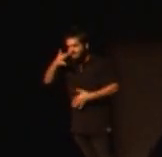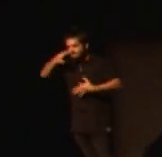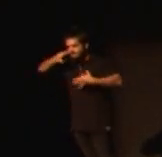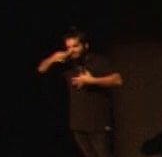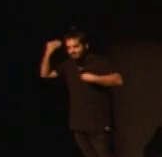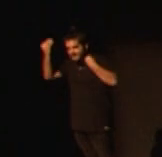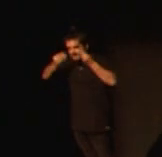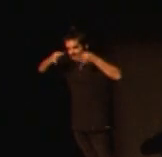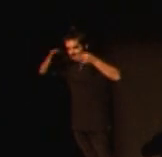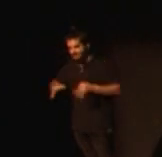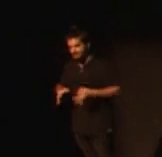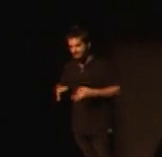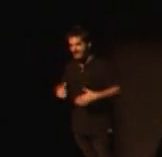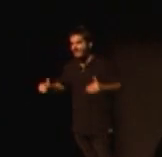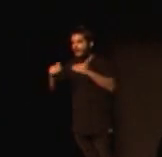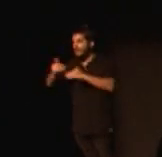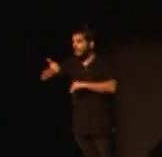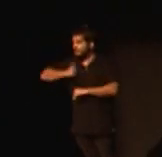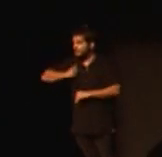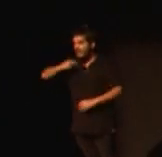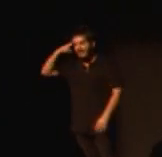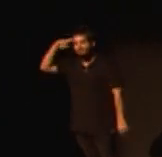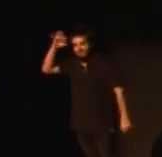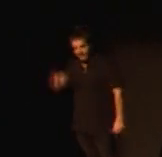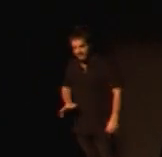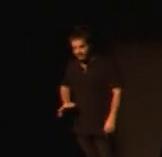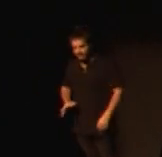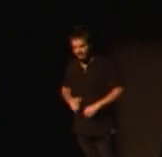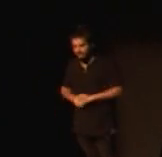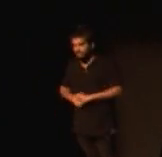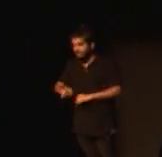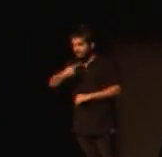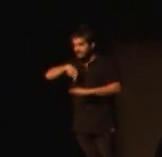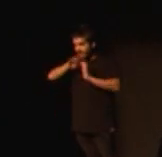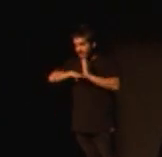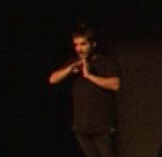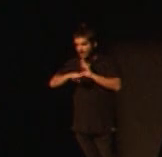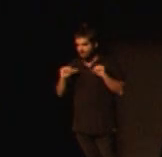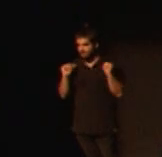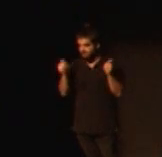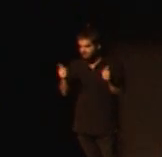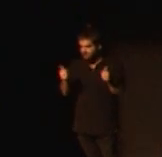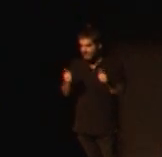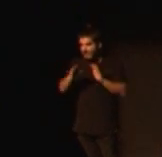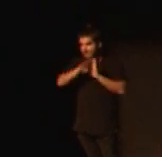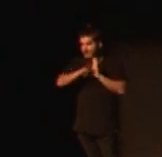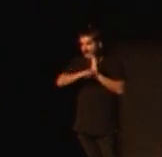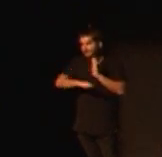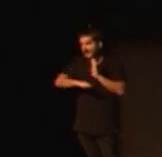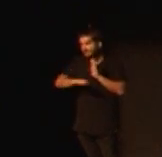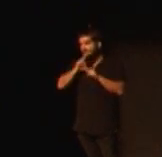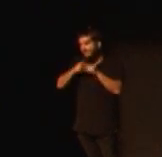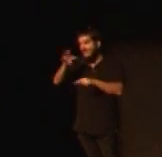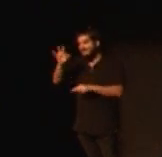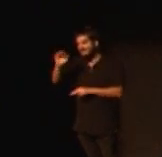igualdad de oportunidades, se tenga la capacidad que se tenga. Hemos puesto en marcha programas tan importantes como el programa Talentos, que lo hemos puesto en